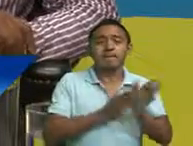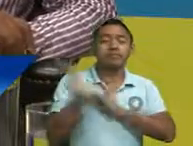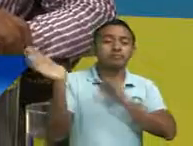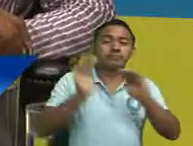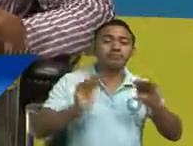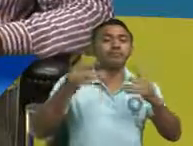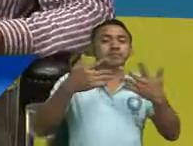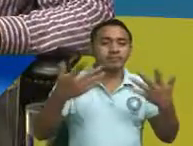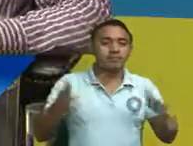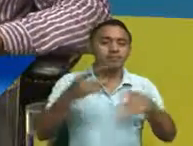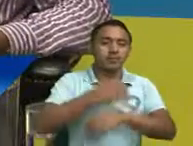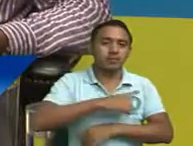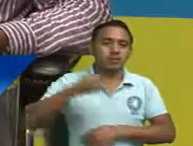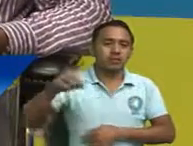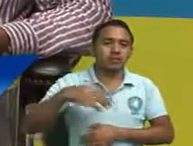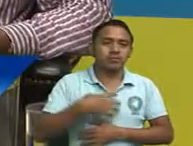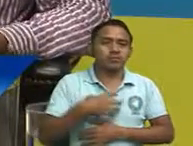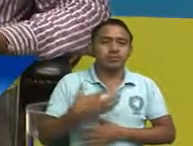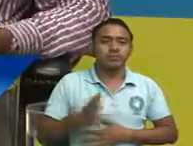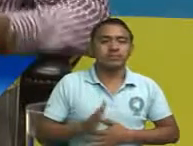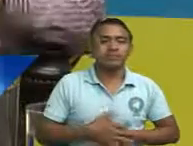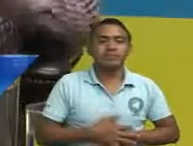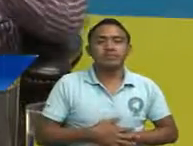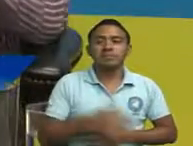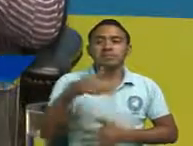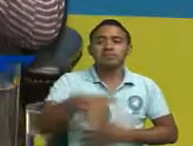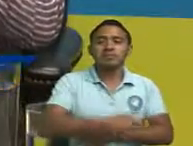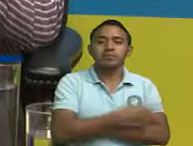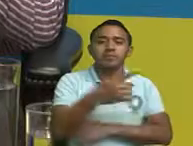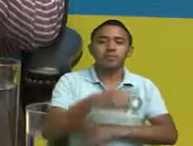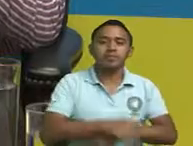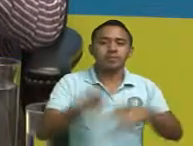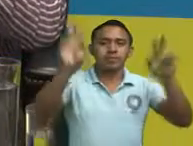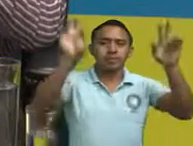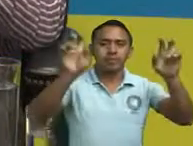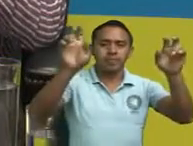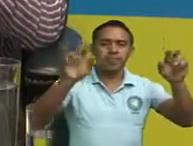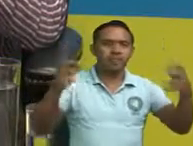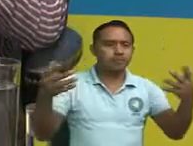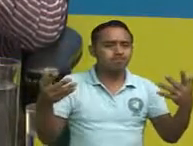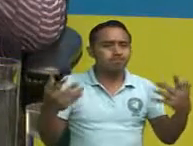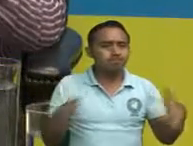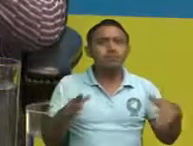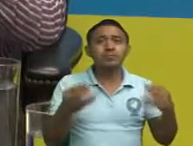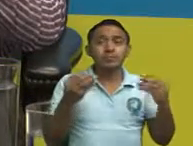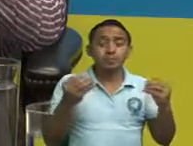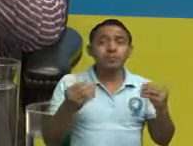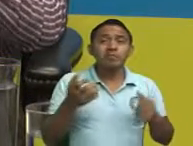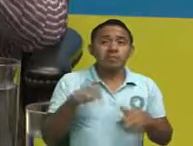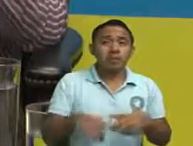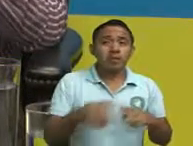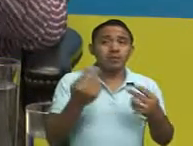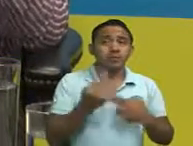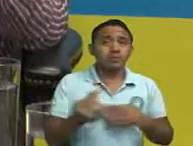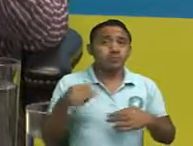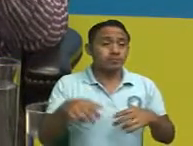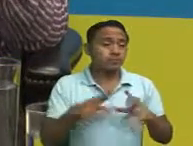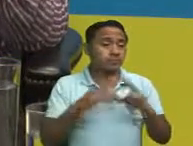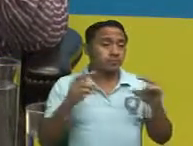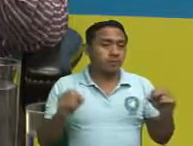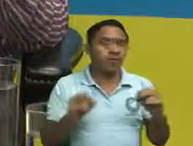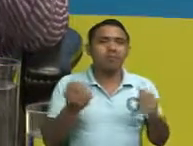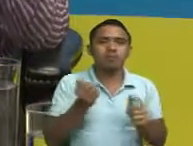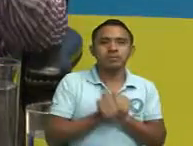por el Señor nuestro Creador. El día de hoy tenemos un tema que es muy frecuente en Nicaragua, o más bien es una